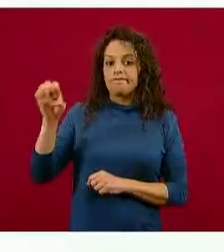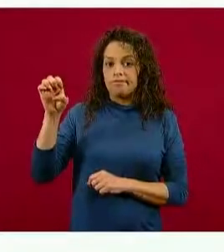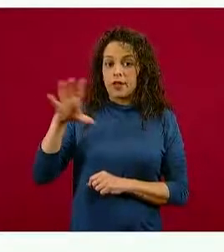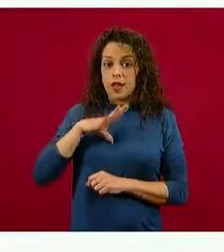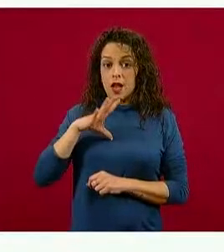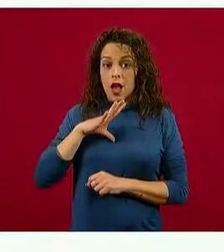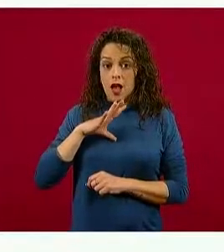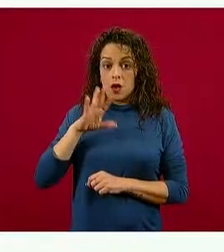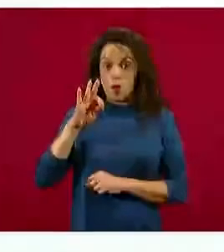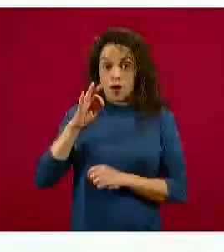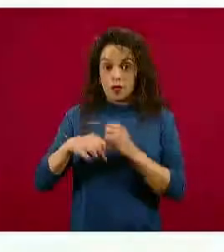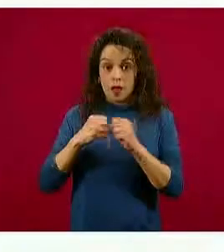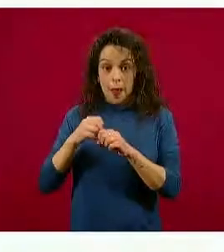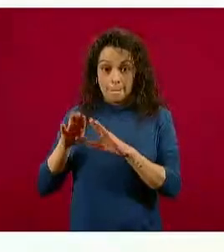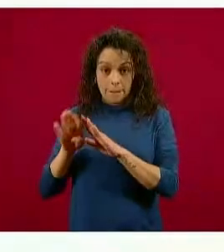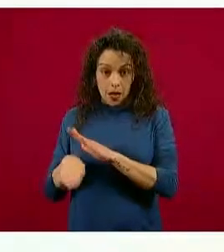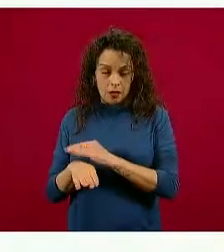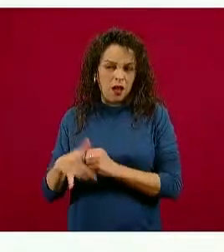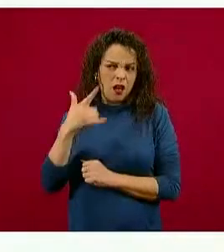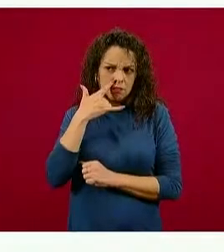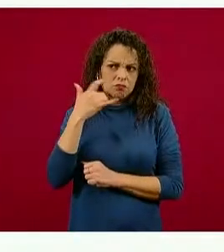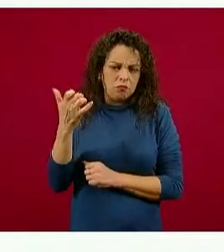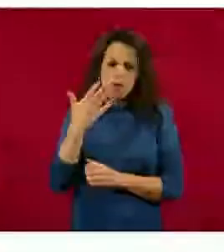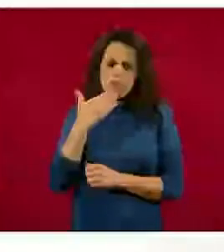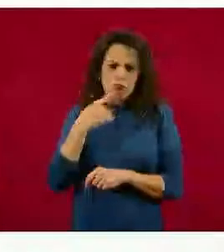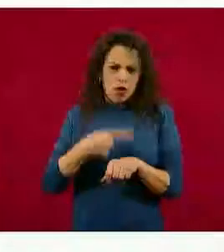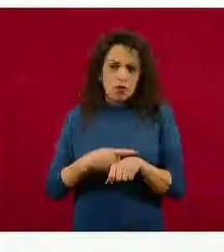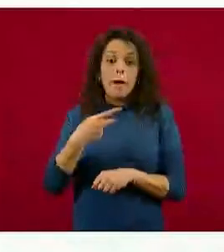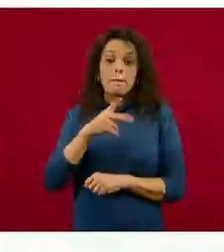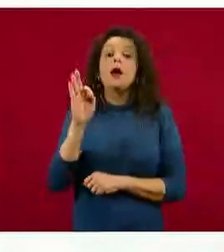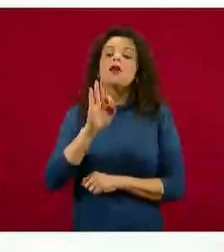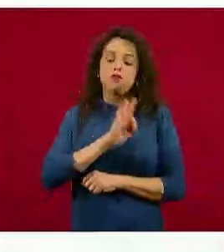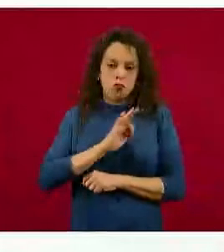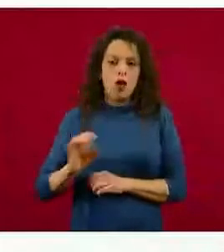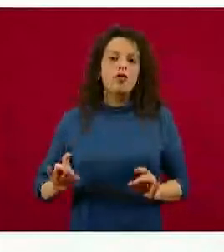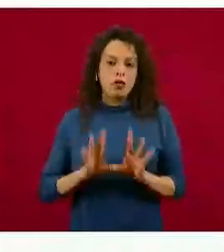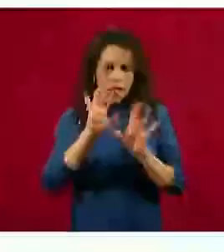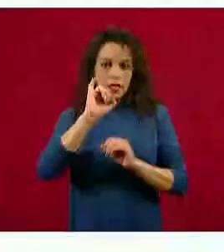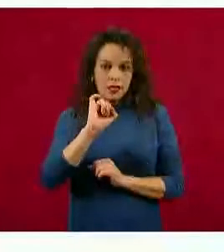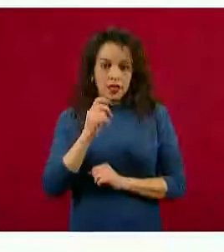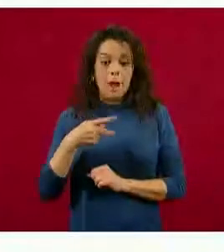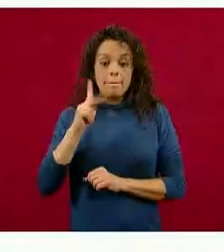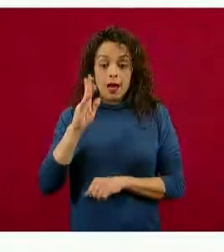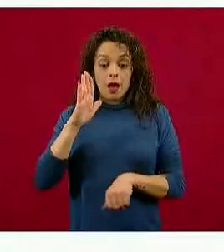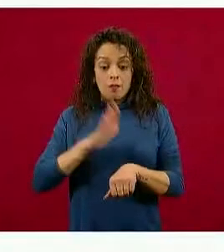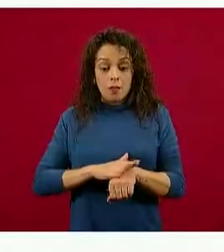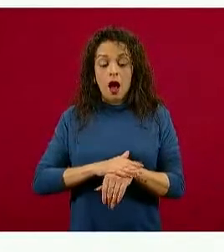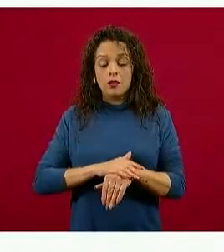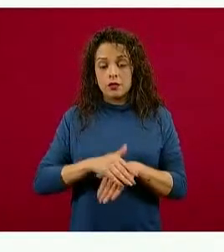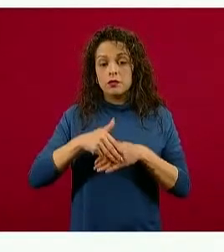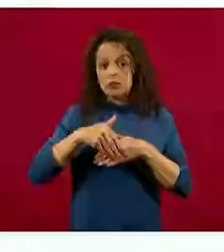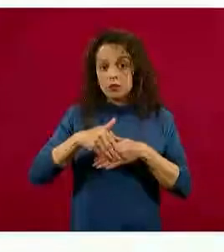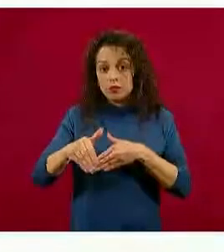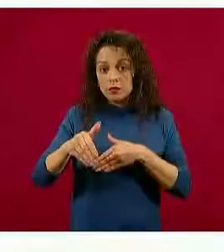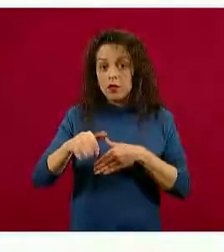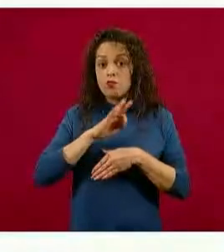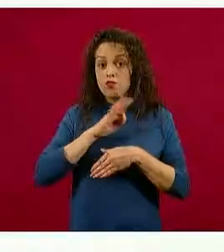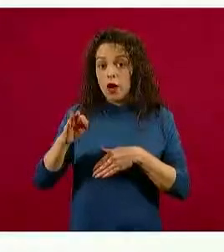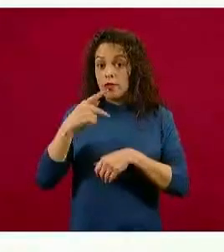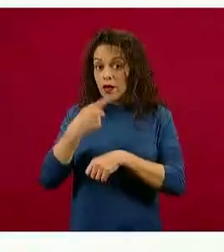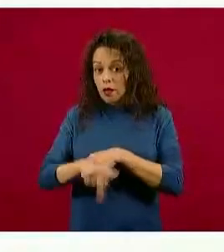años son raros, pero sí hay que considerarlo, pero el riesgo va incrementando claramente con la edad y se dice que por